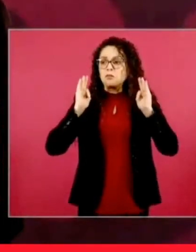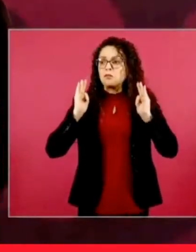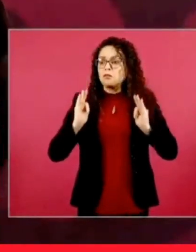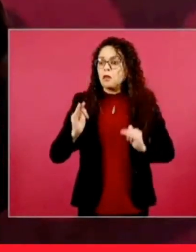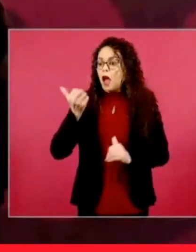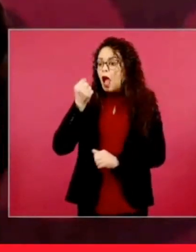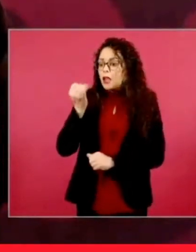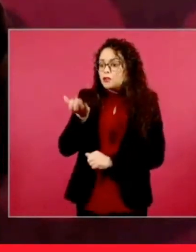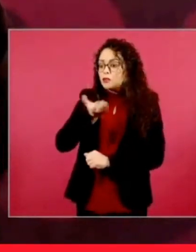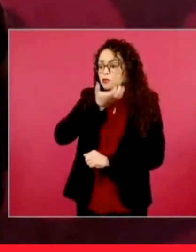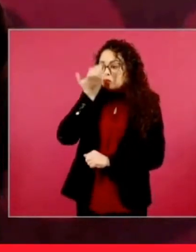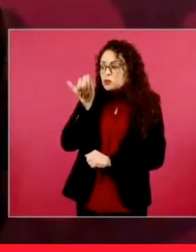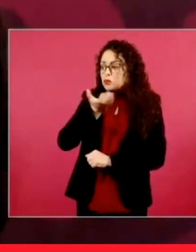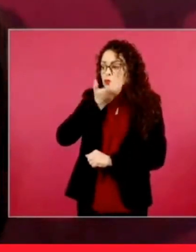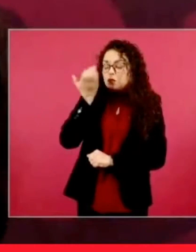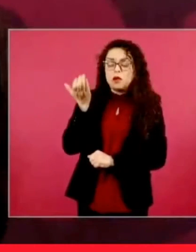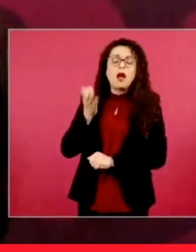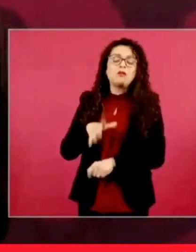Ahora no.